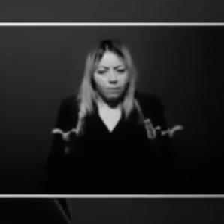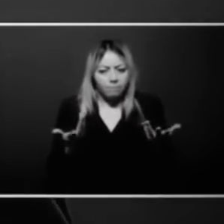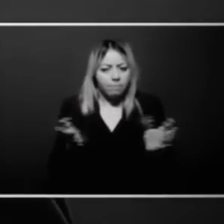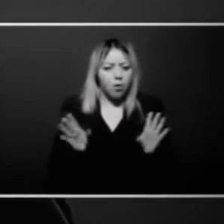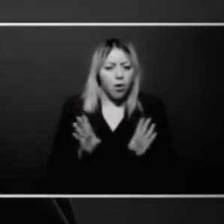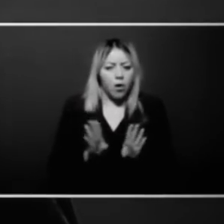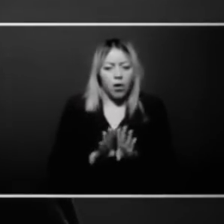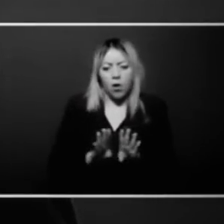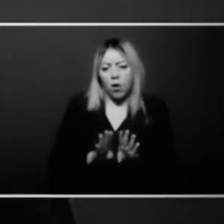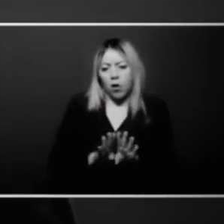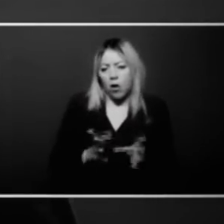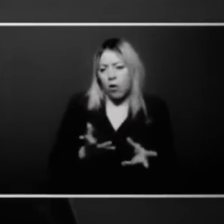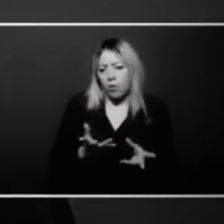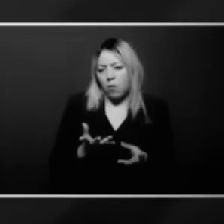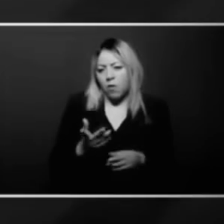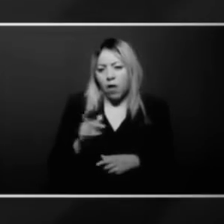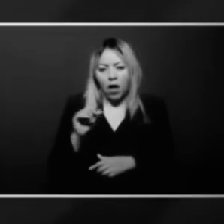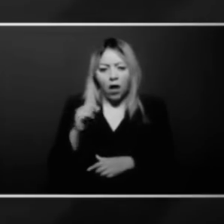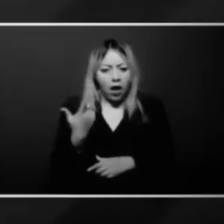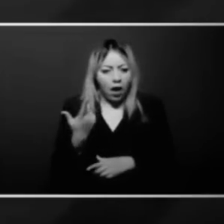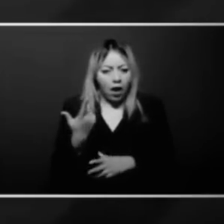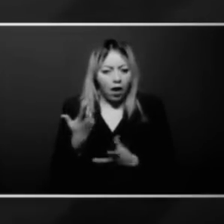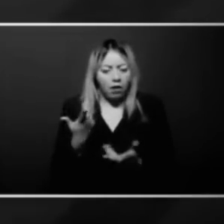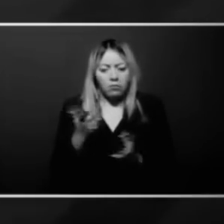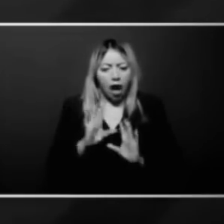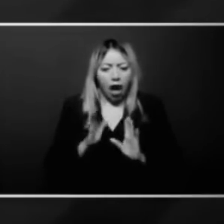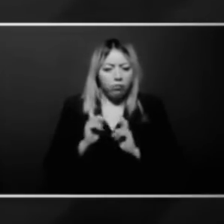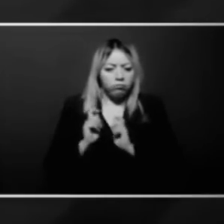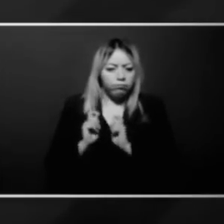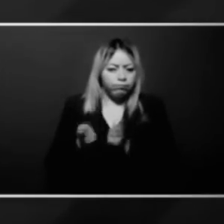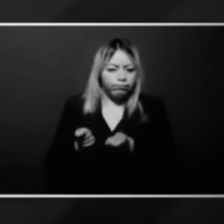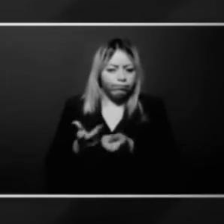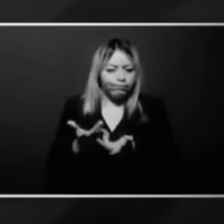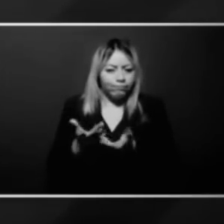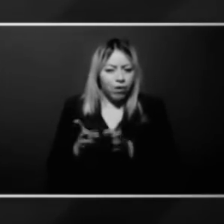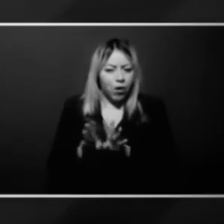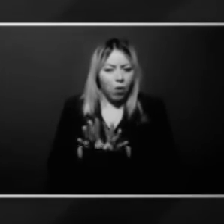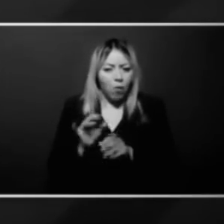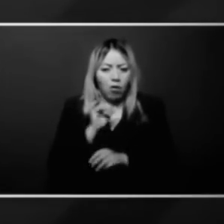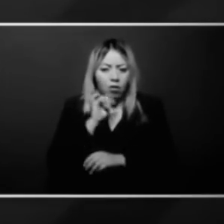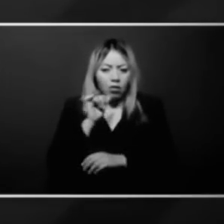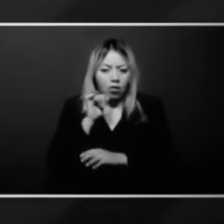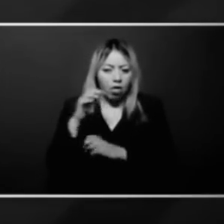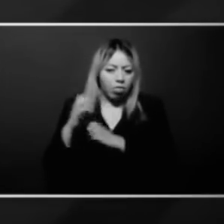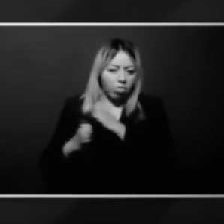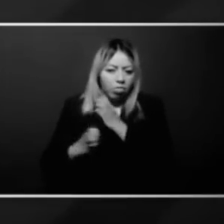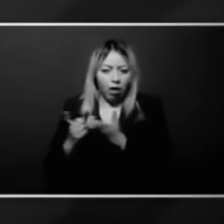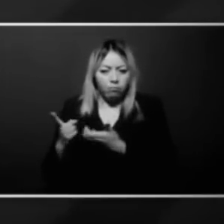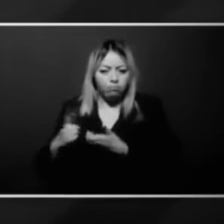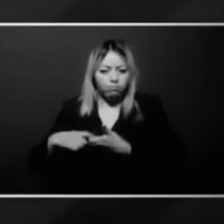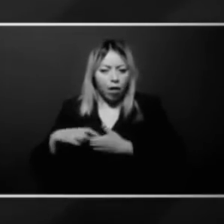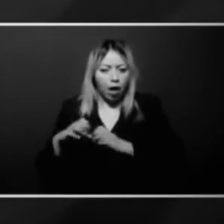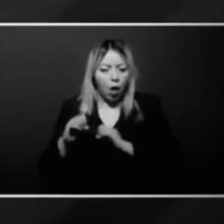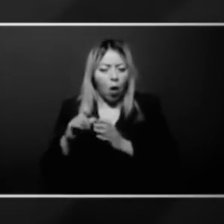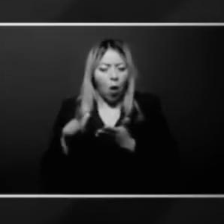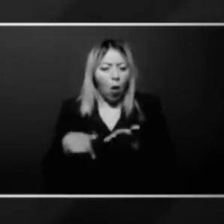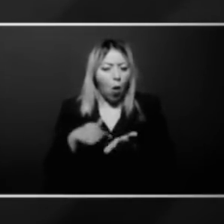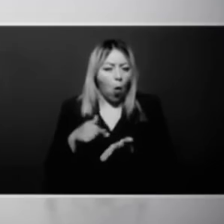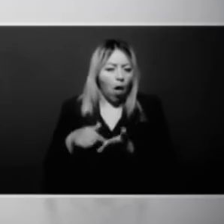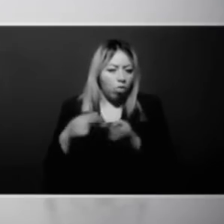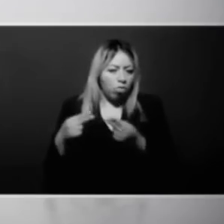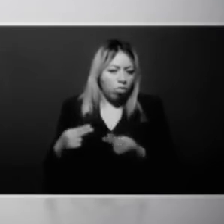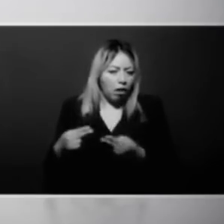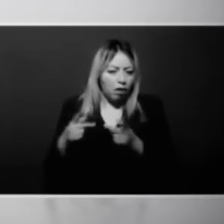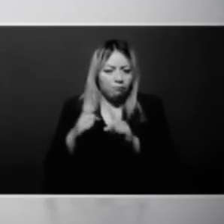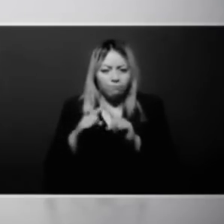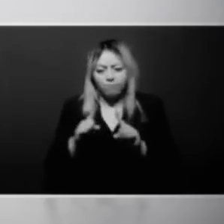actores principales van a ser los integrantes de la Guardia Nacional. Vamos a escuchar al presidente de México, que